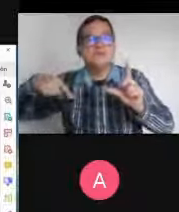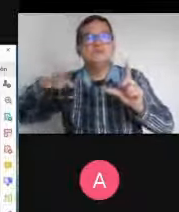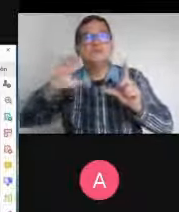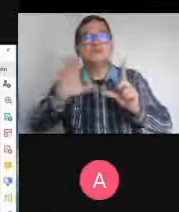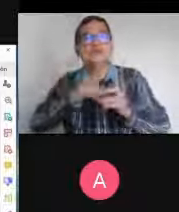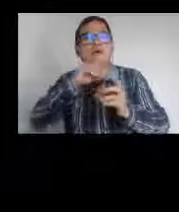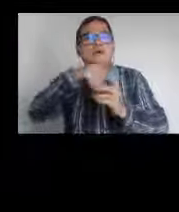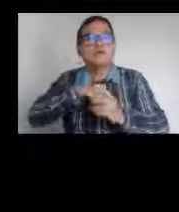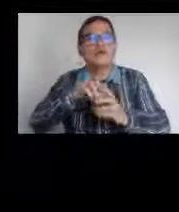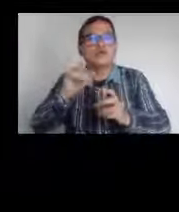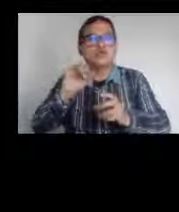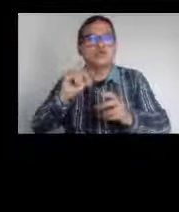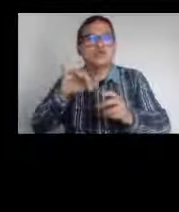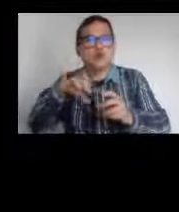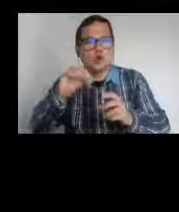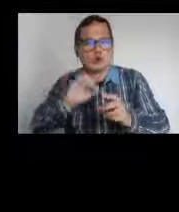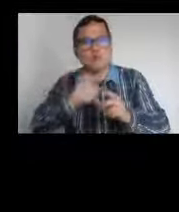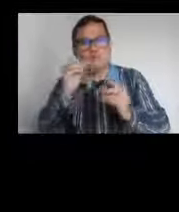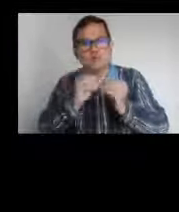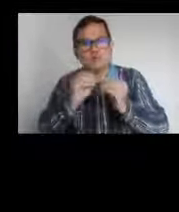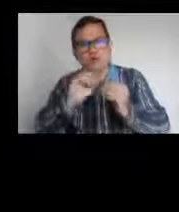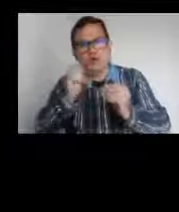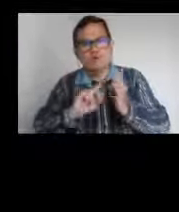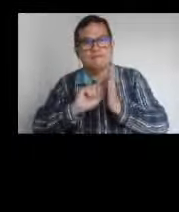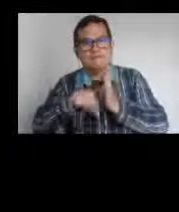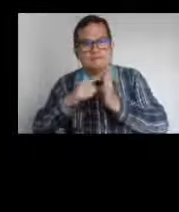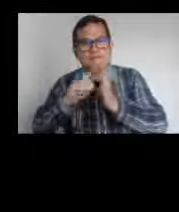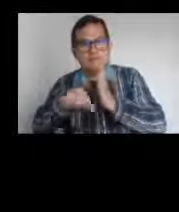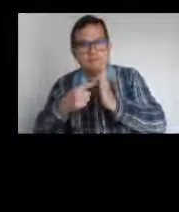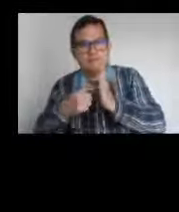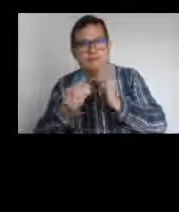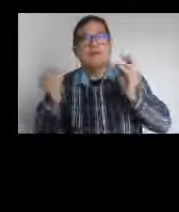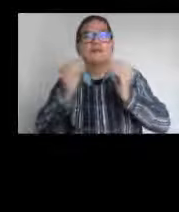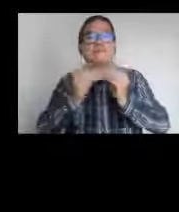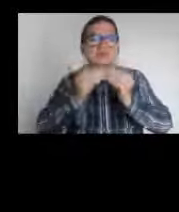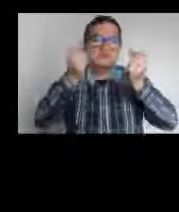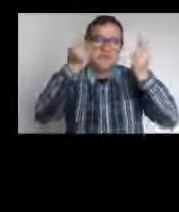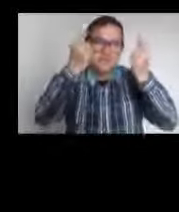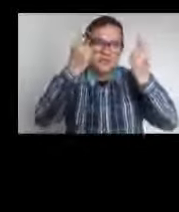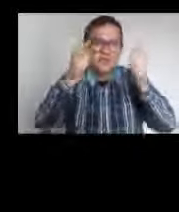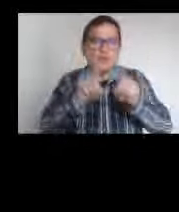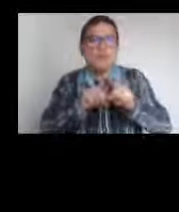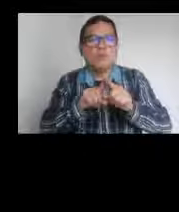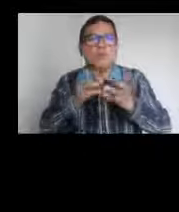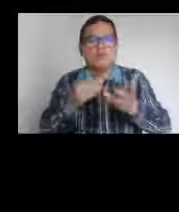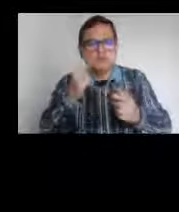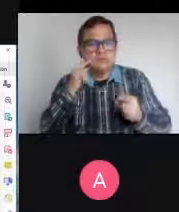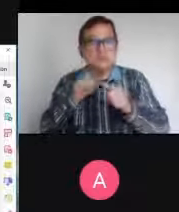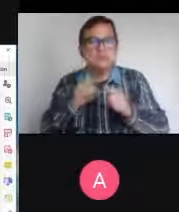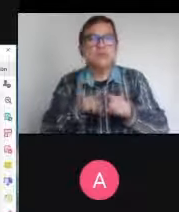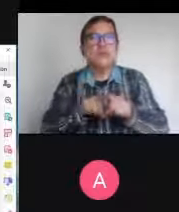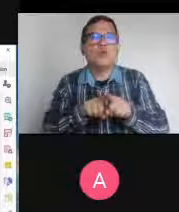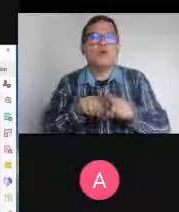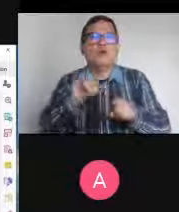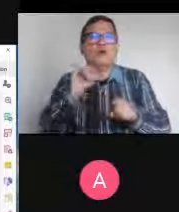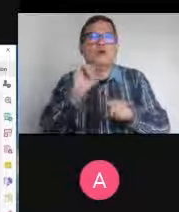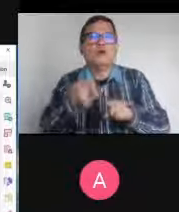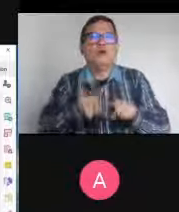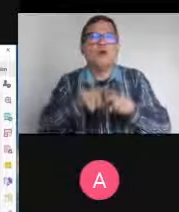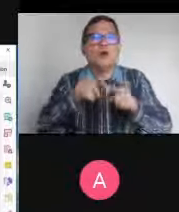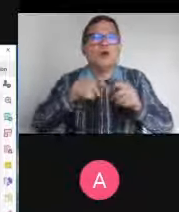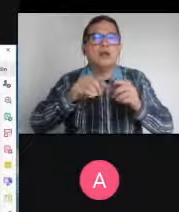que realizaremos el día de hoy. Y el siguiente, pues, es comprender las BJT. ¿Cuál será el segundo montaje